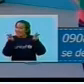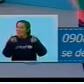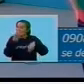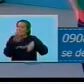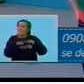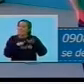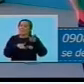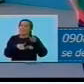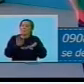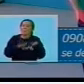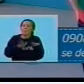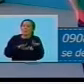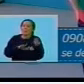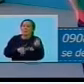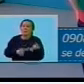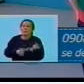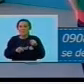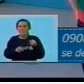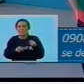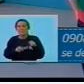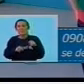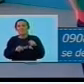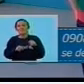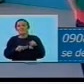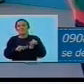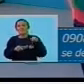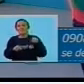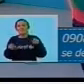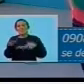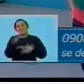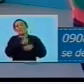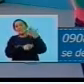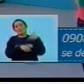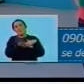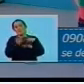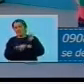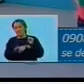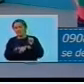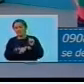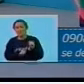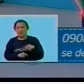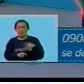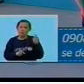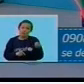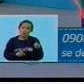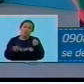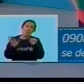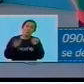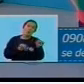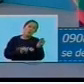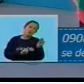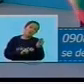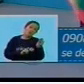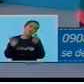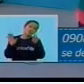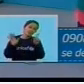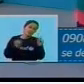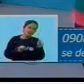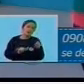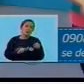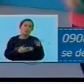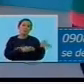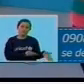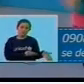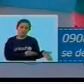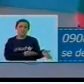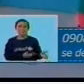noche los 10 millones y medio de pesos que se juntaron el año pasado. También podés llamar al 0908-6470 para donar 70 pesos y también se debita de